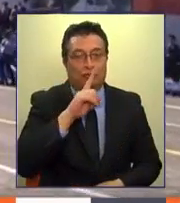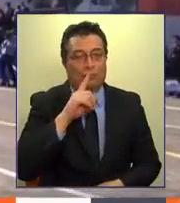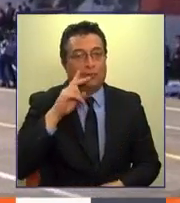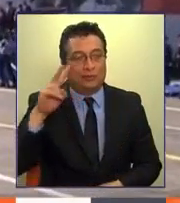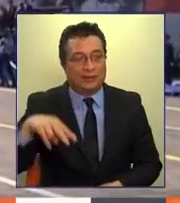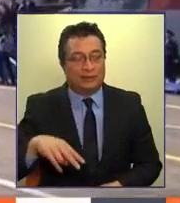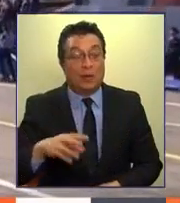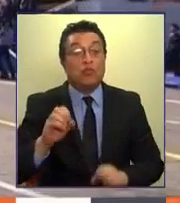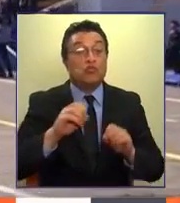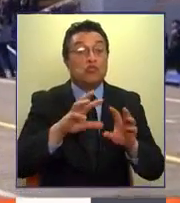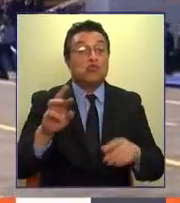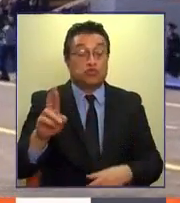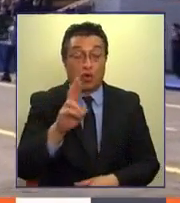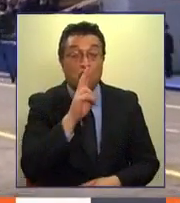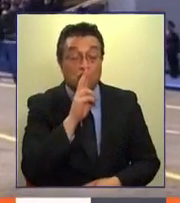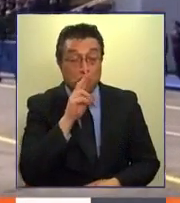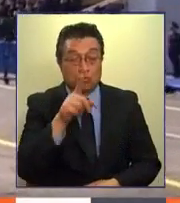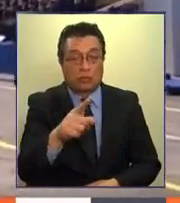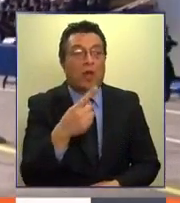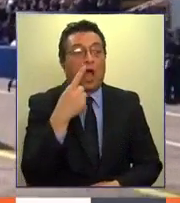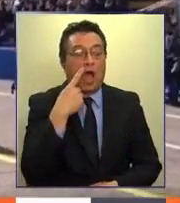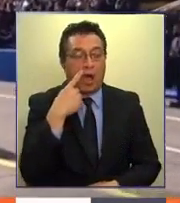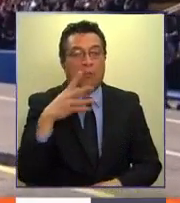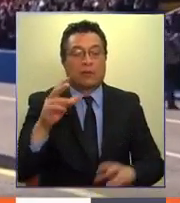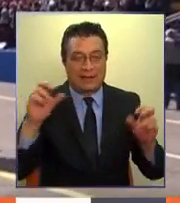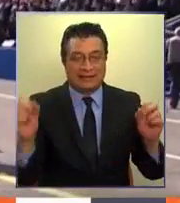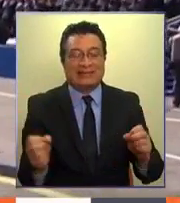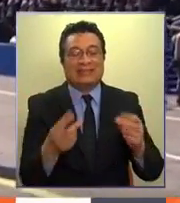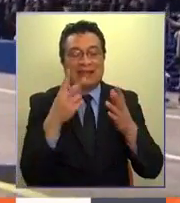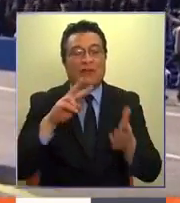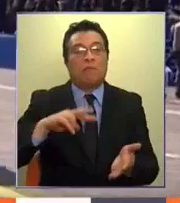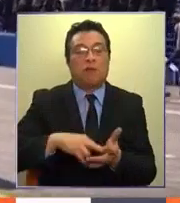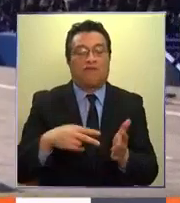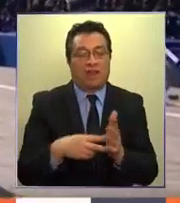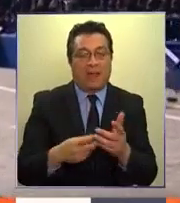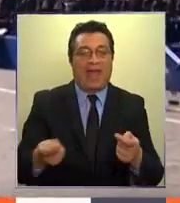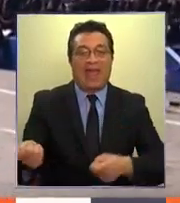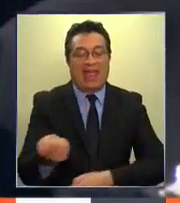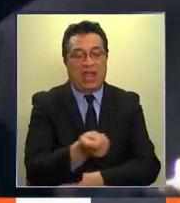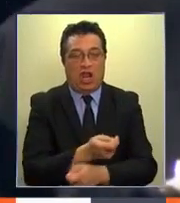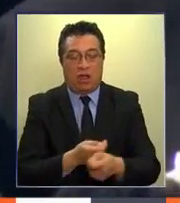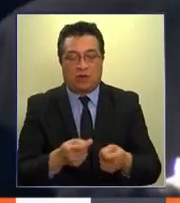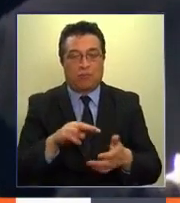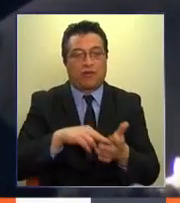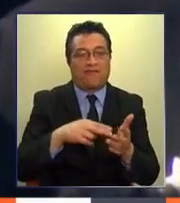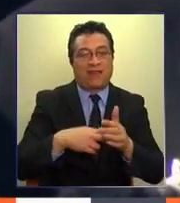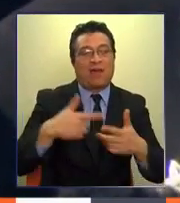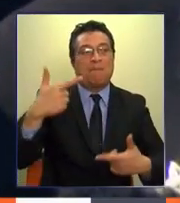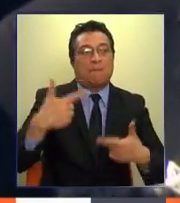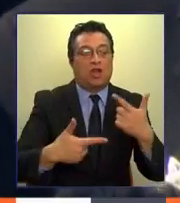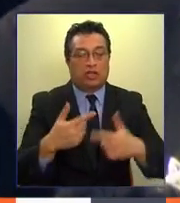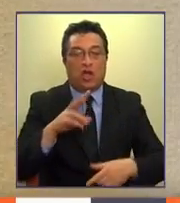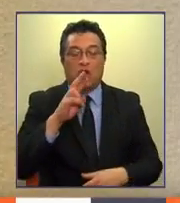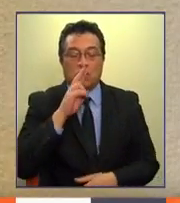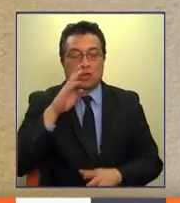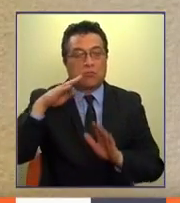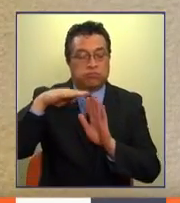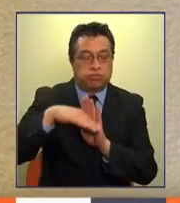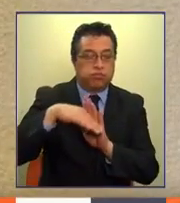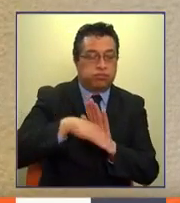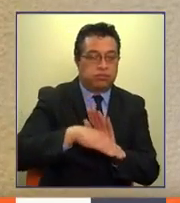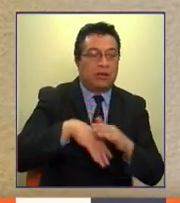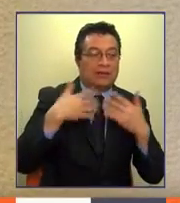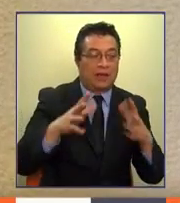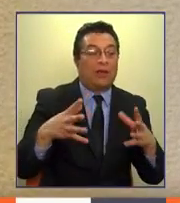de rusos, Vladimir Putin es el hombre que sacó al país de la crisis económica y el caos político en el que Rusia había caído después de